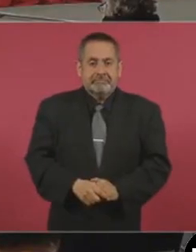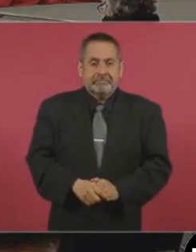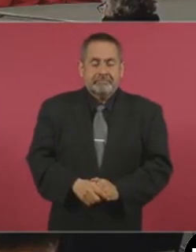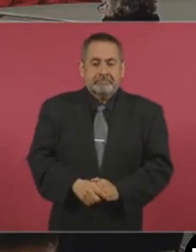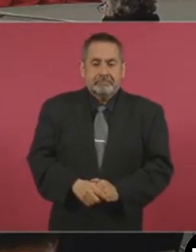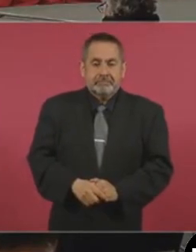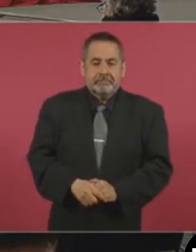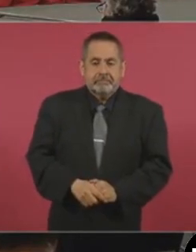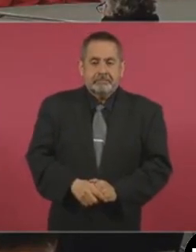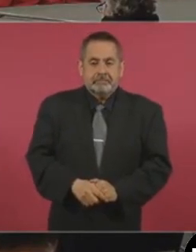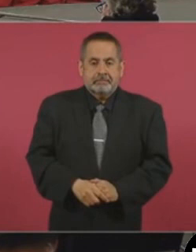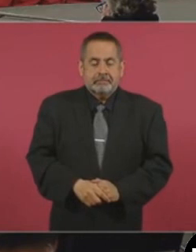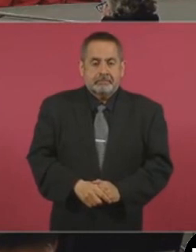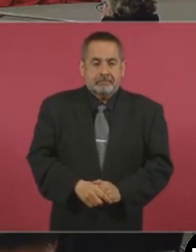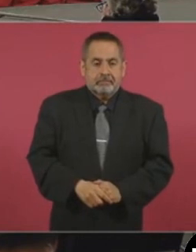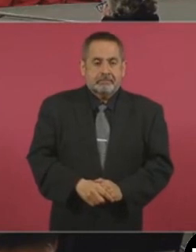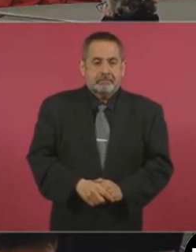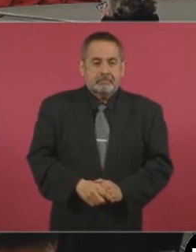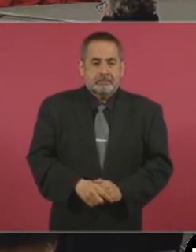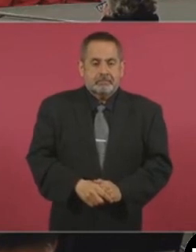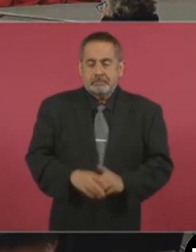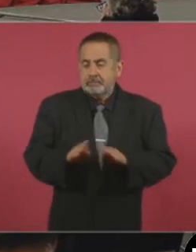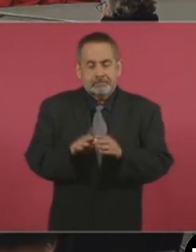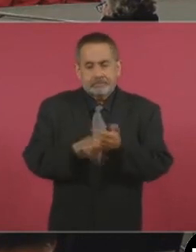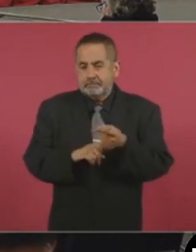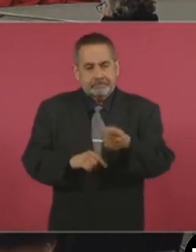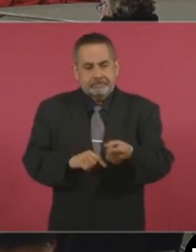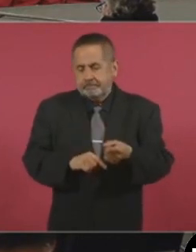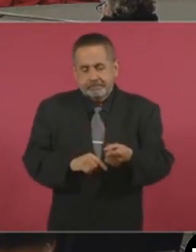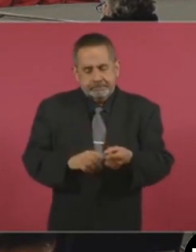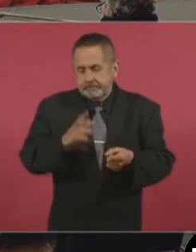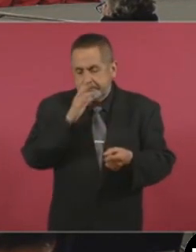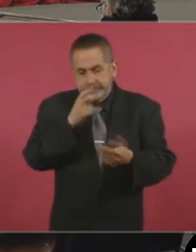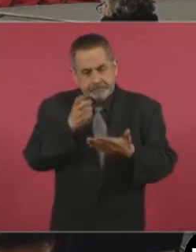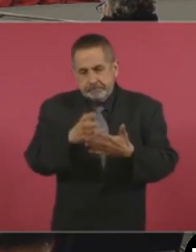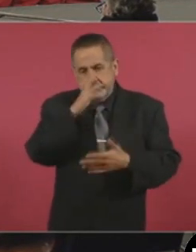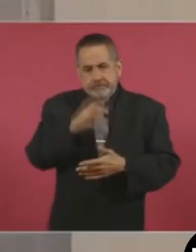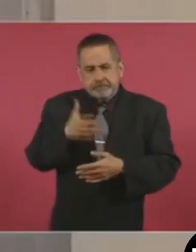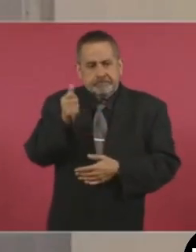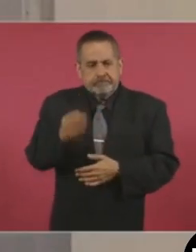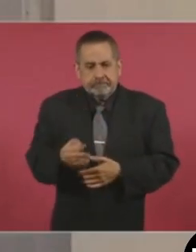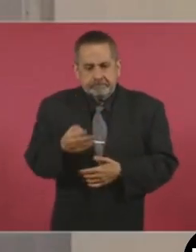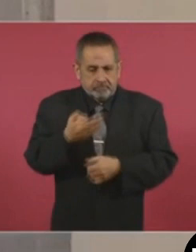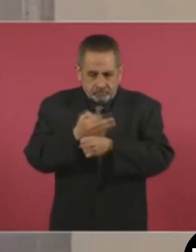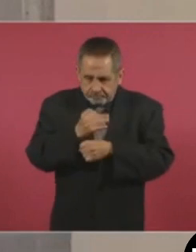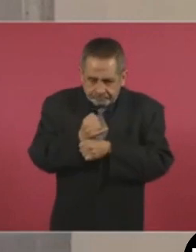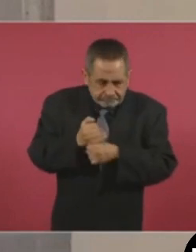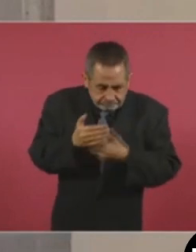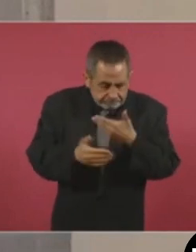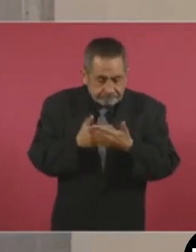Pero bueno, lo cual es absolutamente inadmisible en un proceso de esta